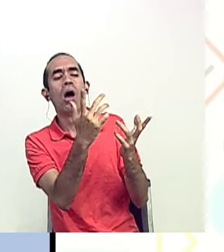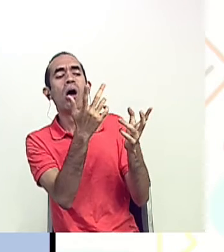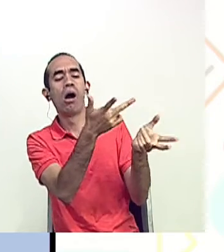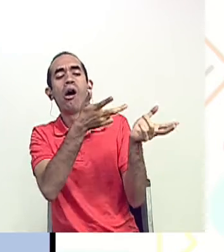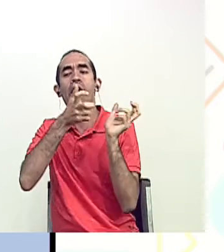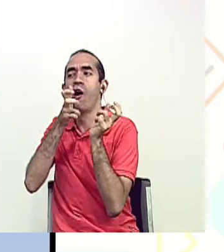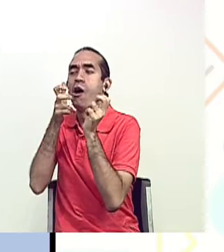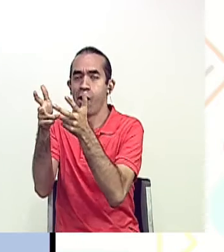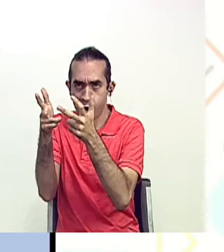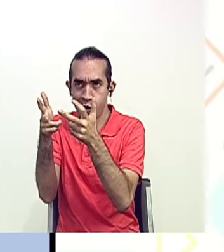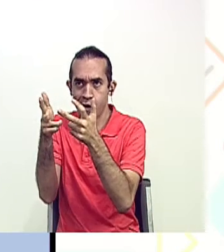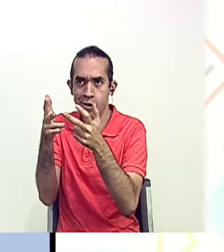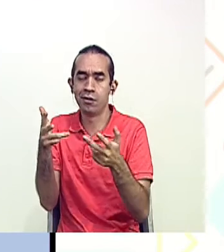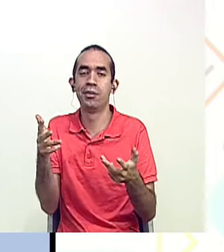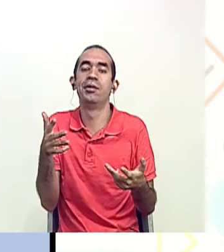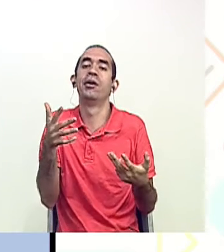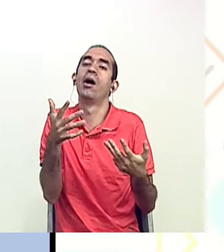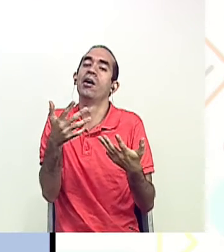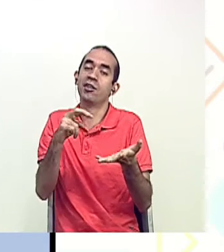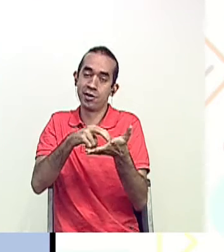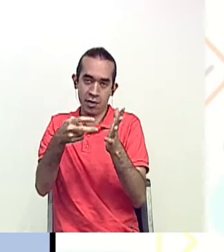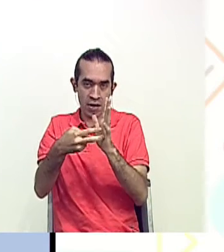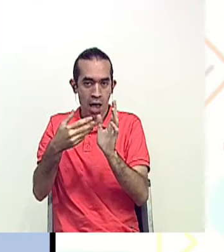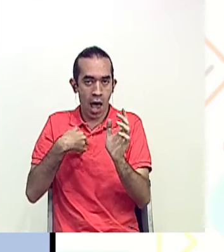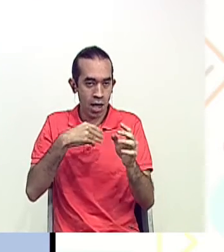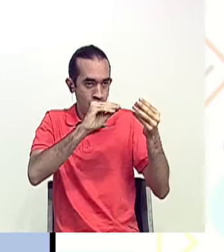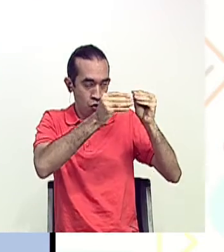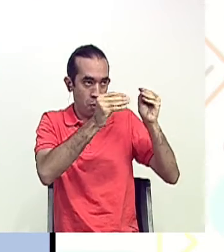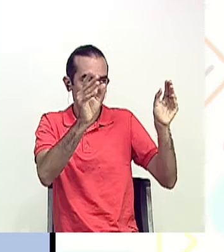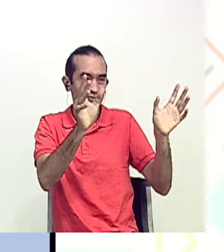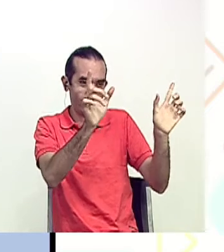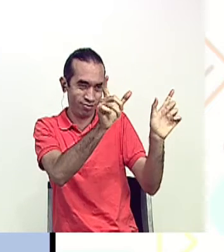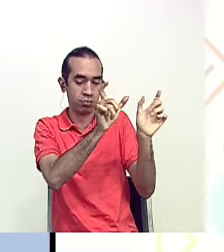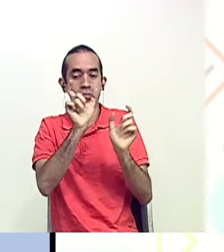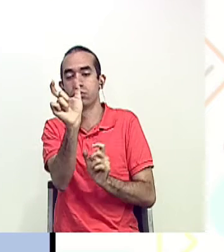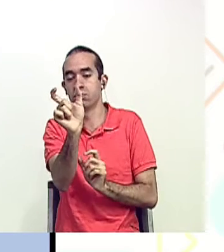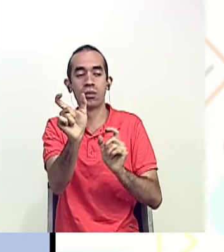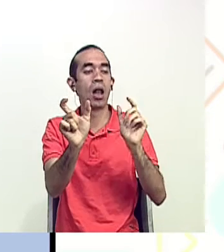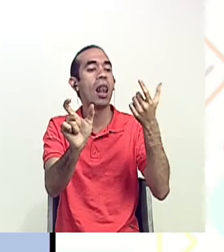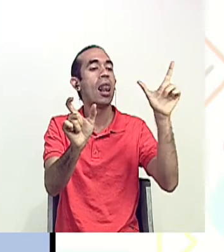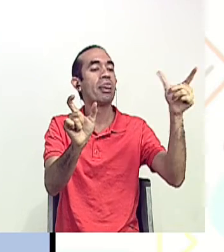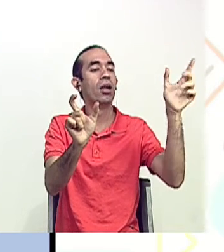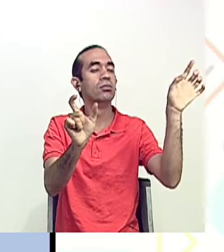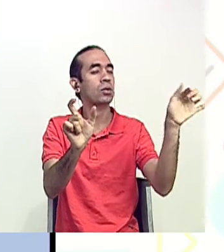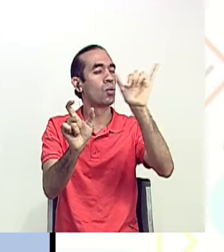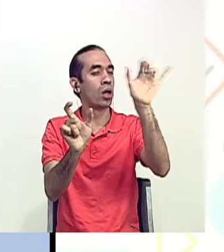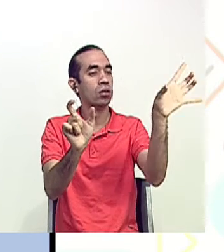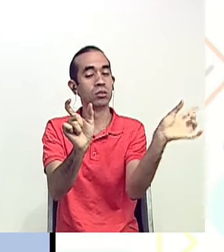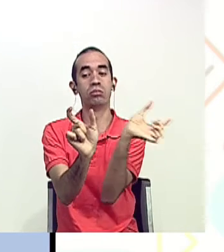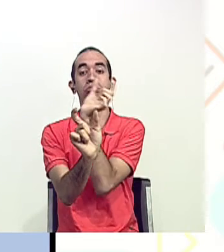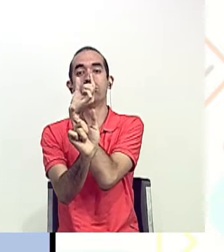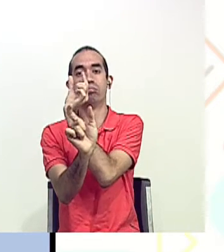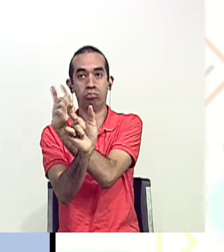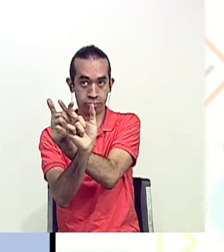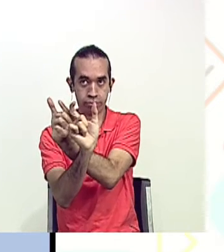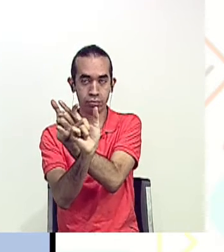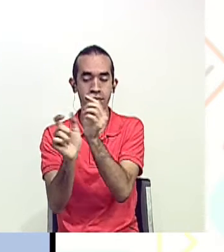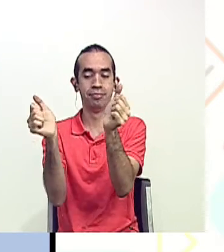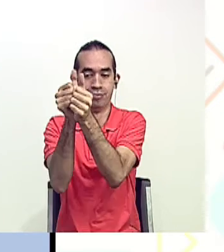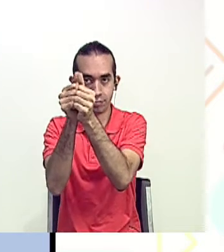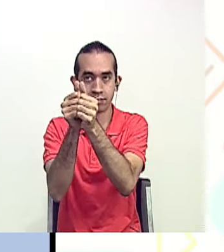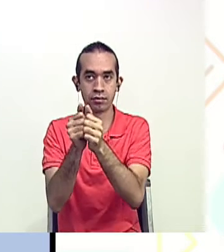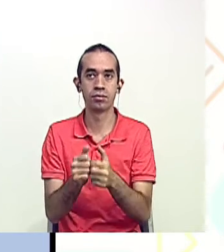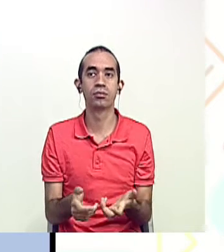el factor común va a estar formado por el número y la letra. Y si dividimos cada